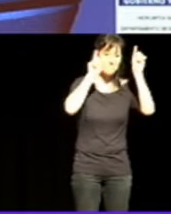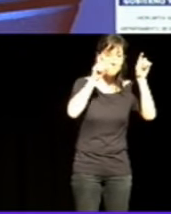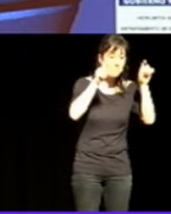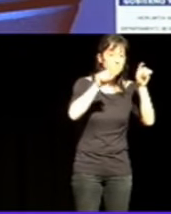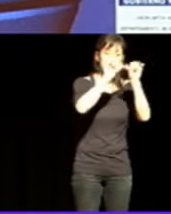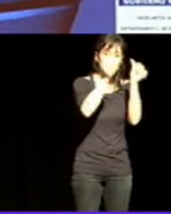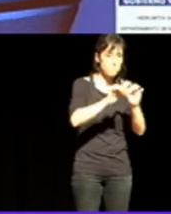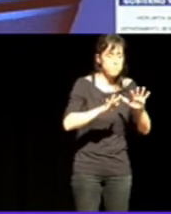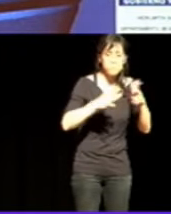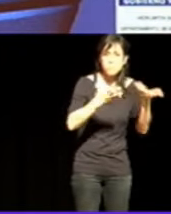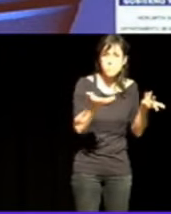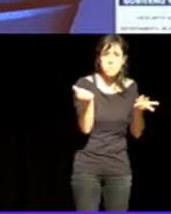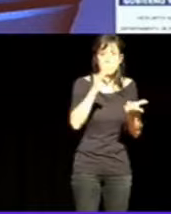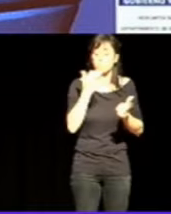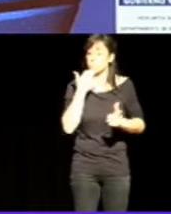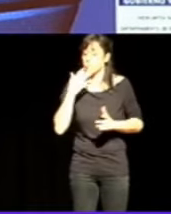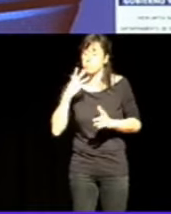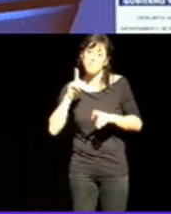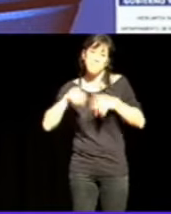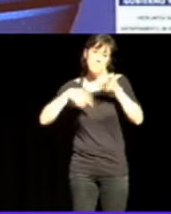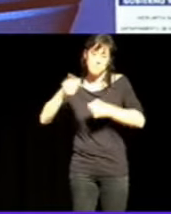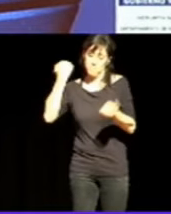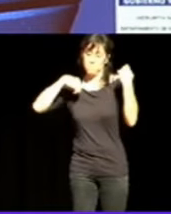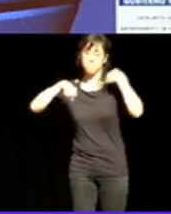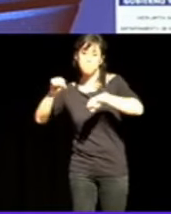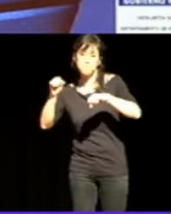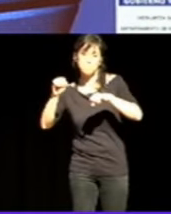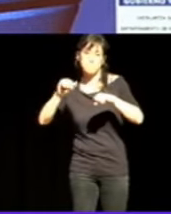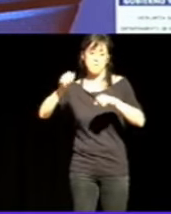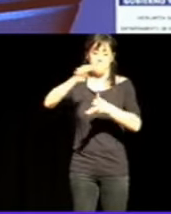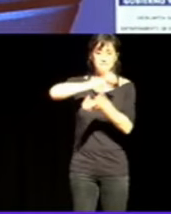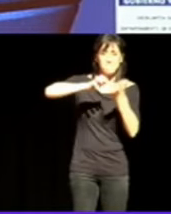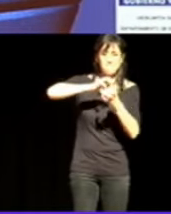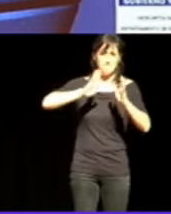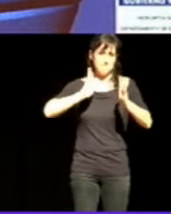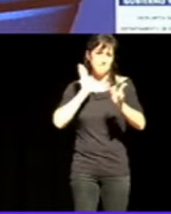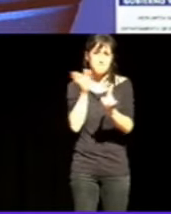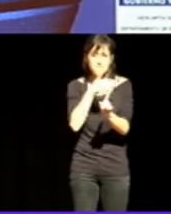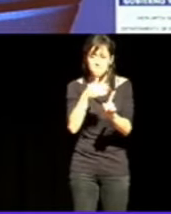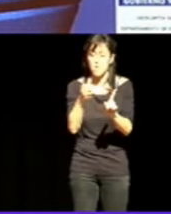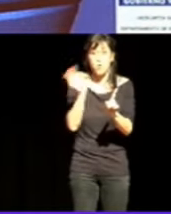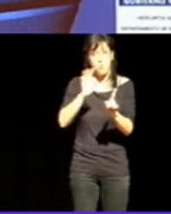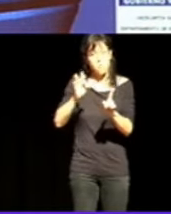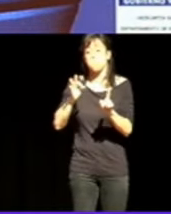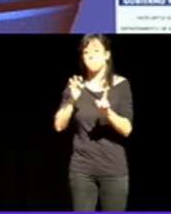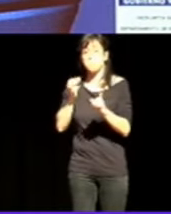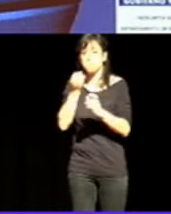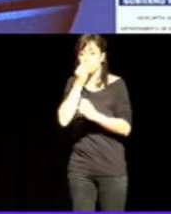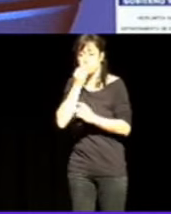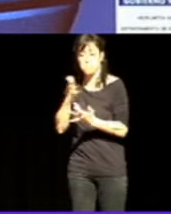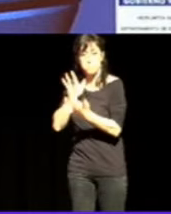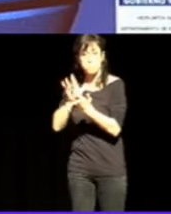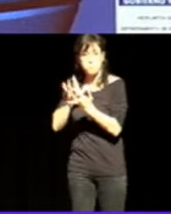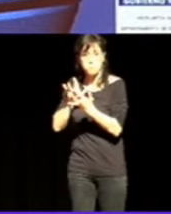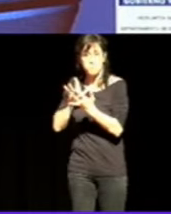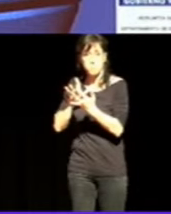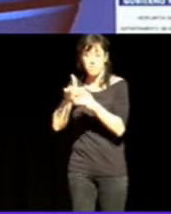valores de maltrato y violencia o de buen trato, eso va a repercutir en nuestras